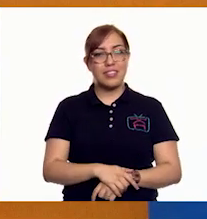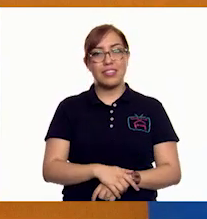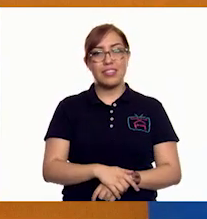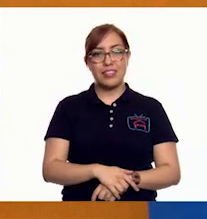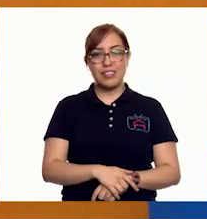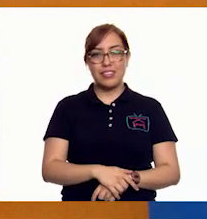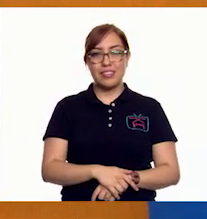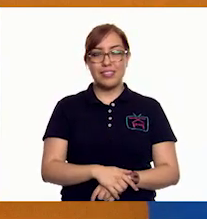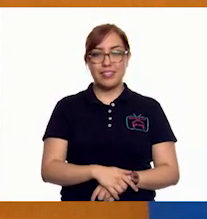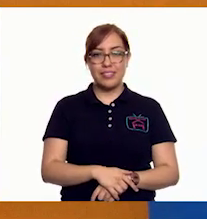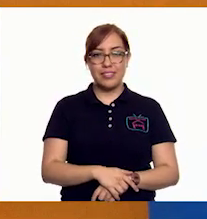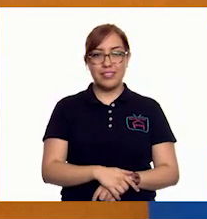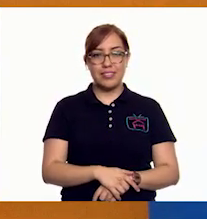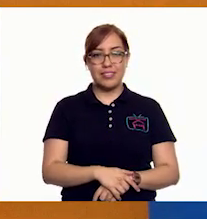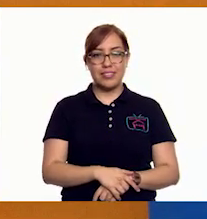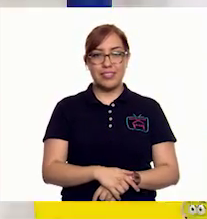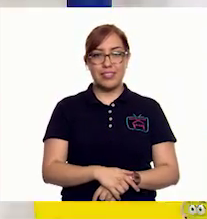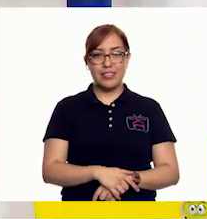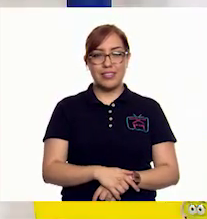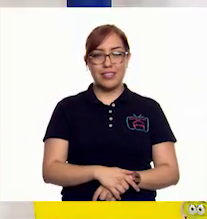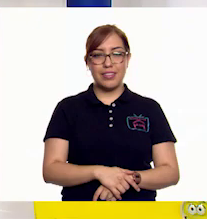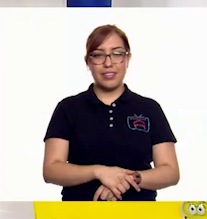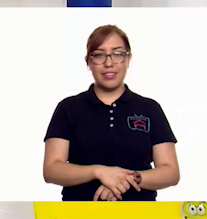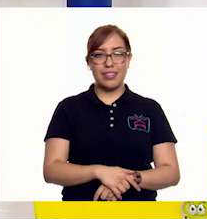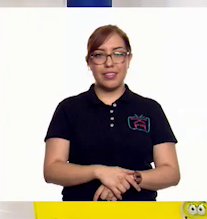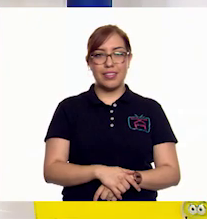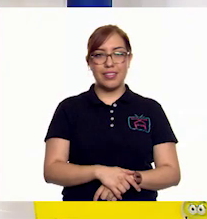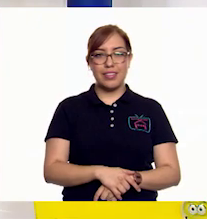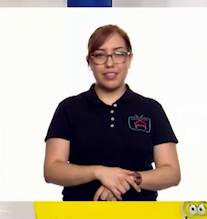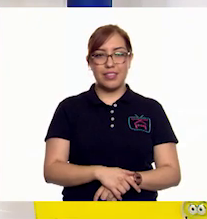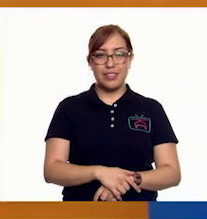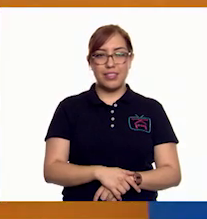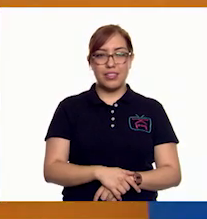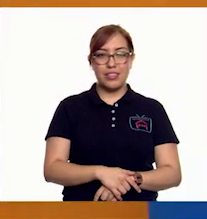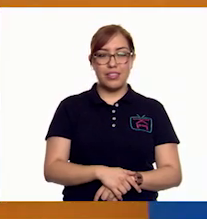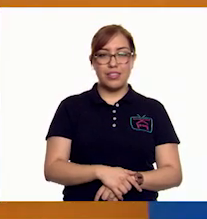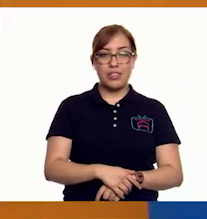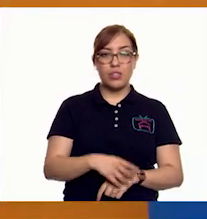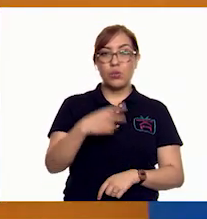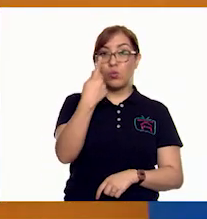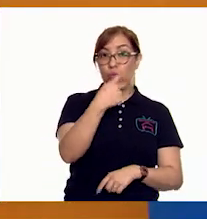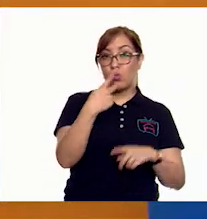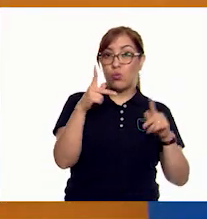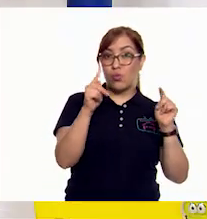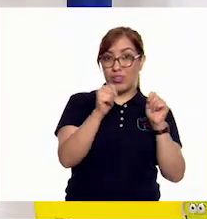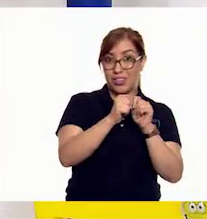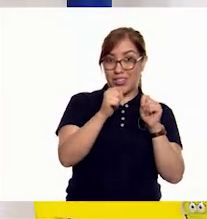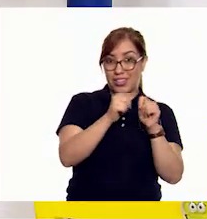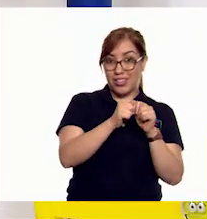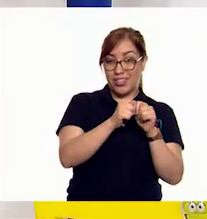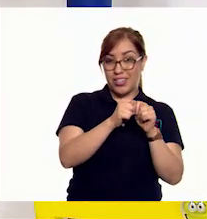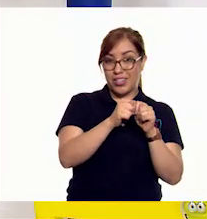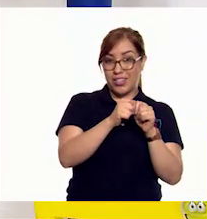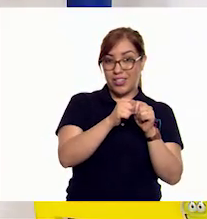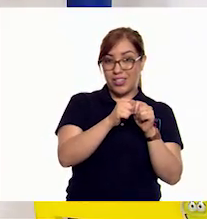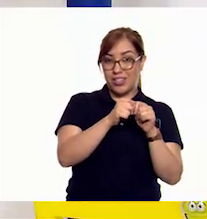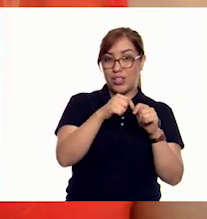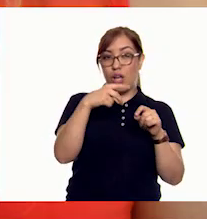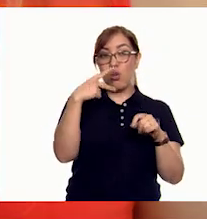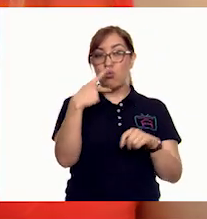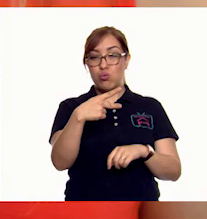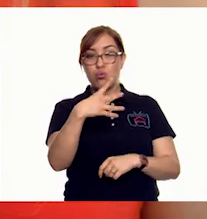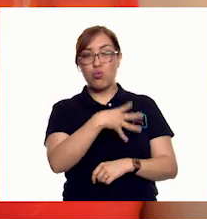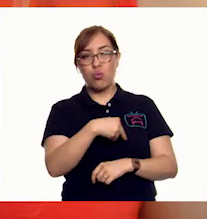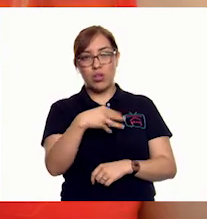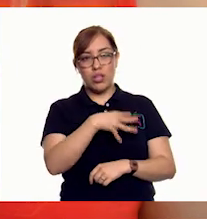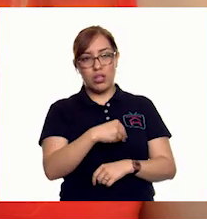la hija de alguno de tus tíos o tías. A ver, mis tías